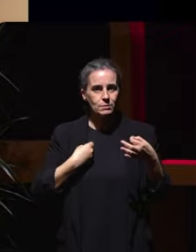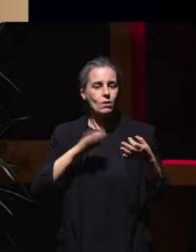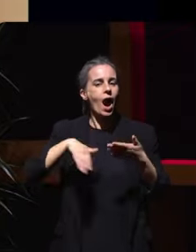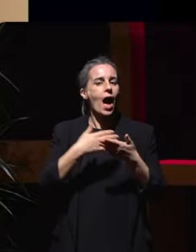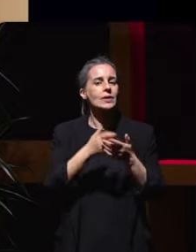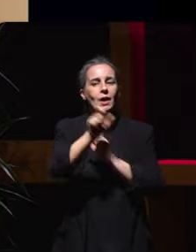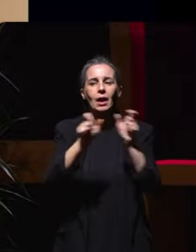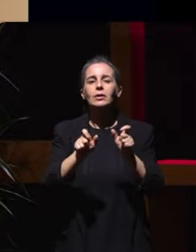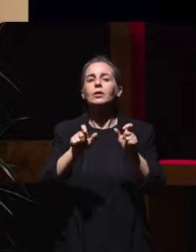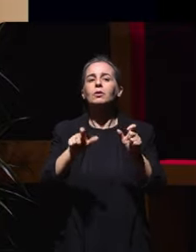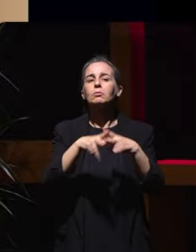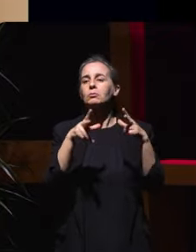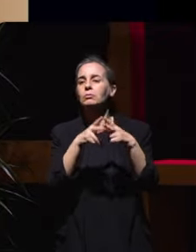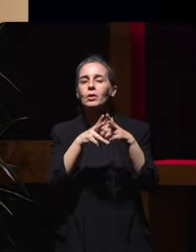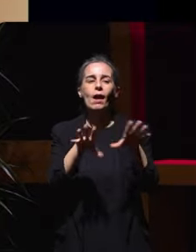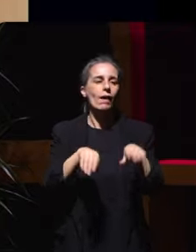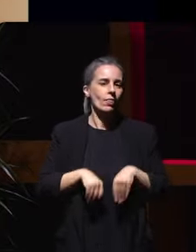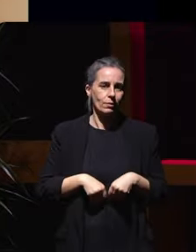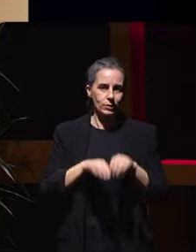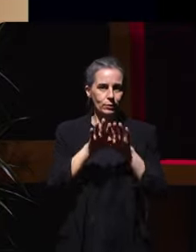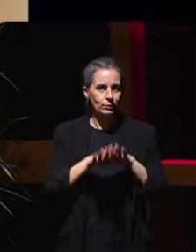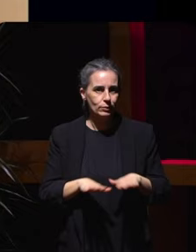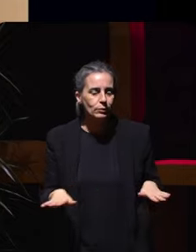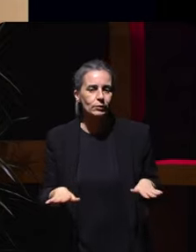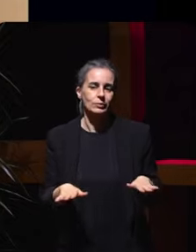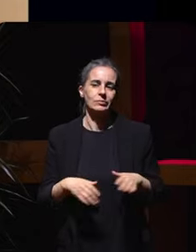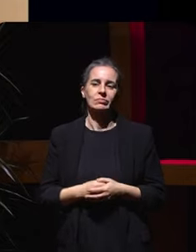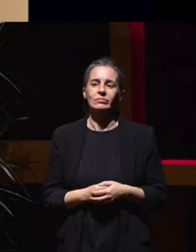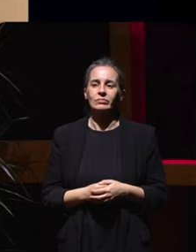se calmen un poco en cuanto a una mujer narrando fútbol masculino.